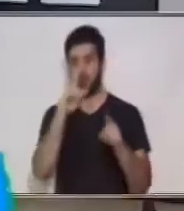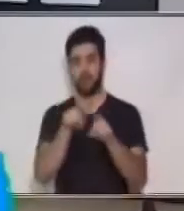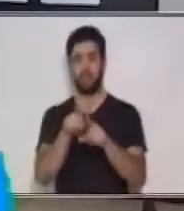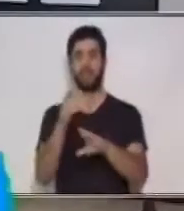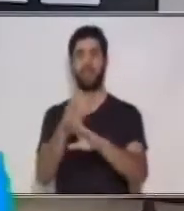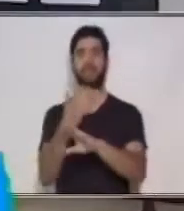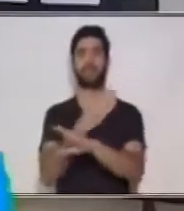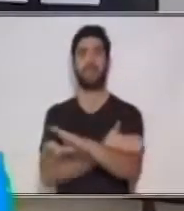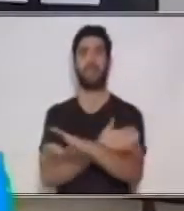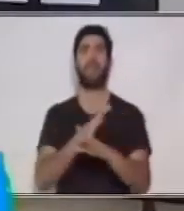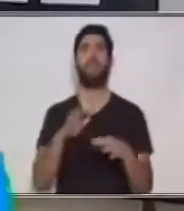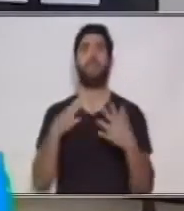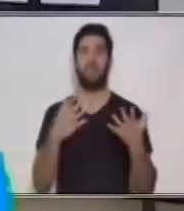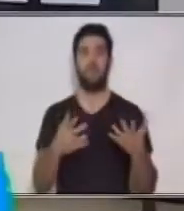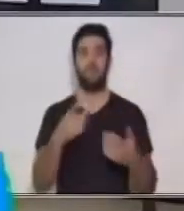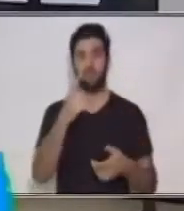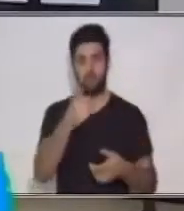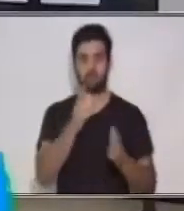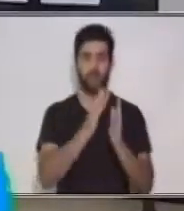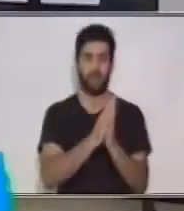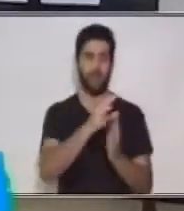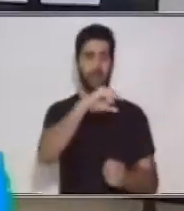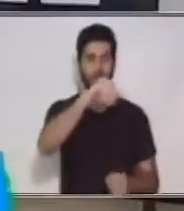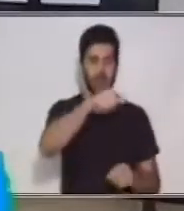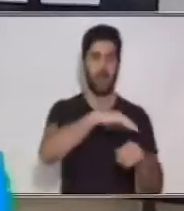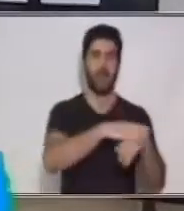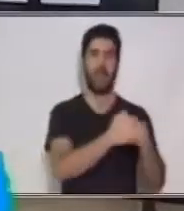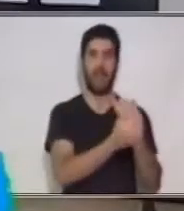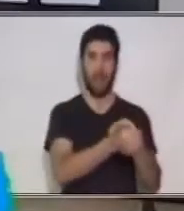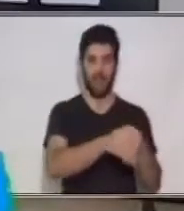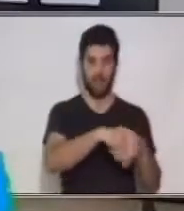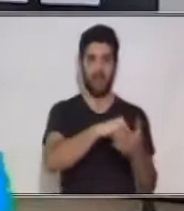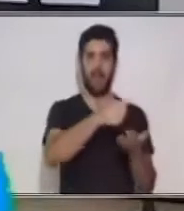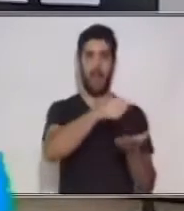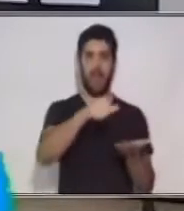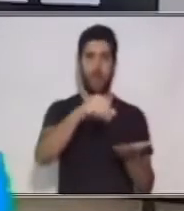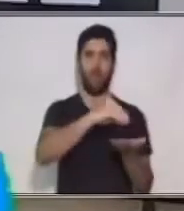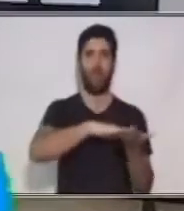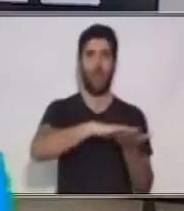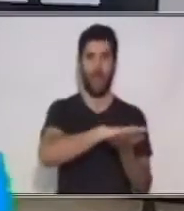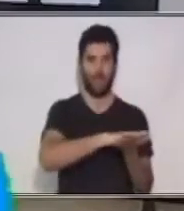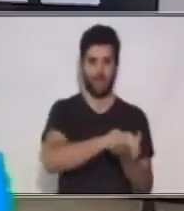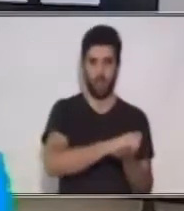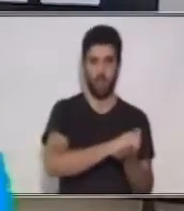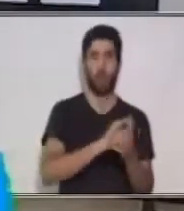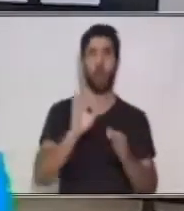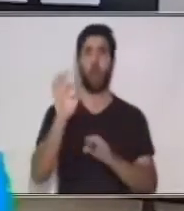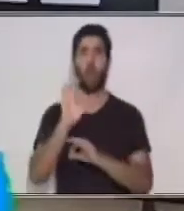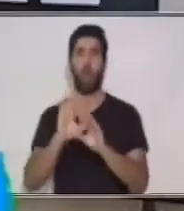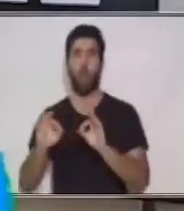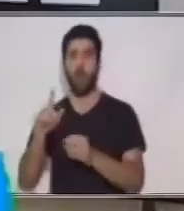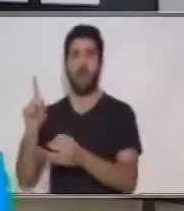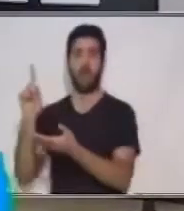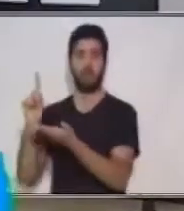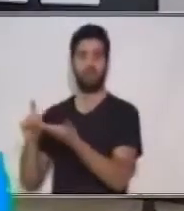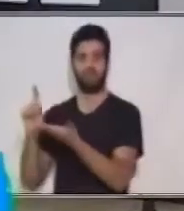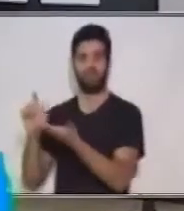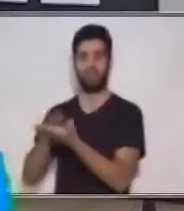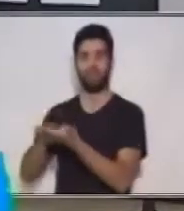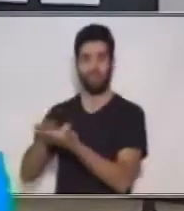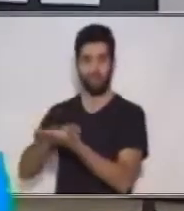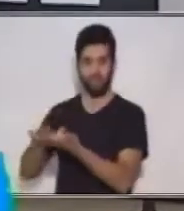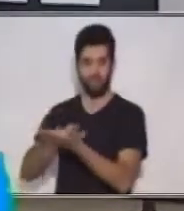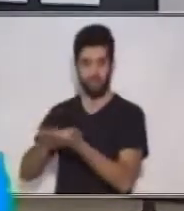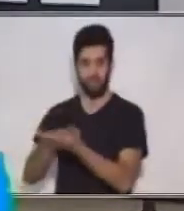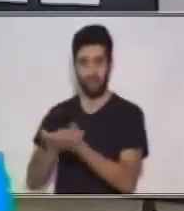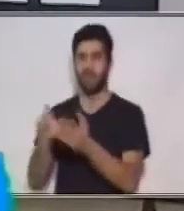te recomiendo que laves constantemente tus manos con agua y jabón. Si no tienes agua y jabón, también puedes utilizar gel antibacterial como el